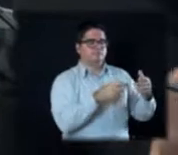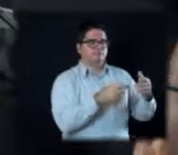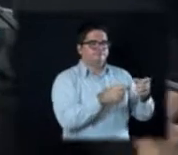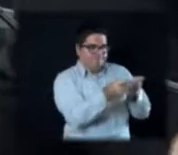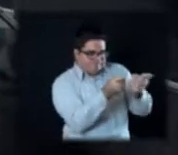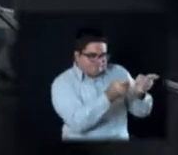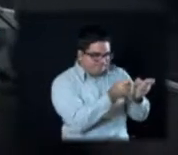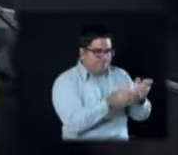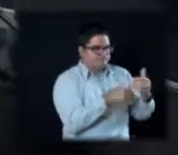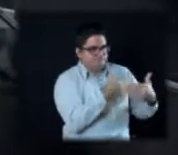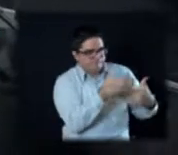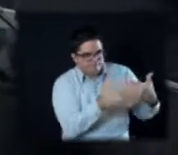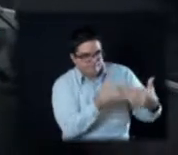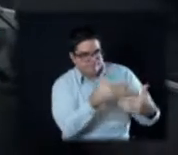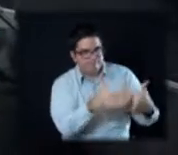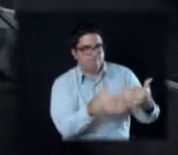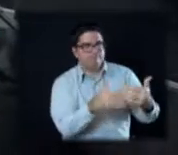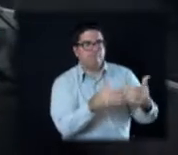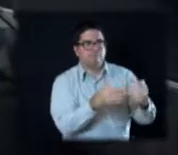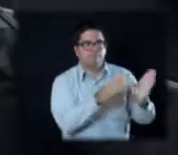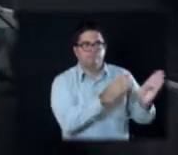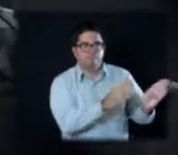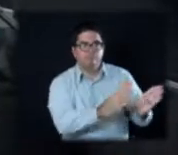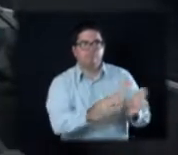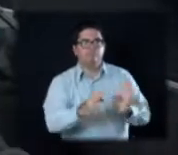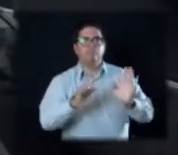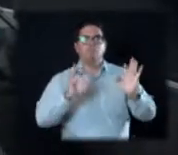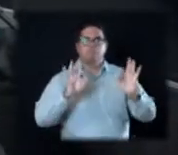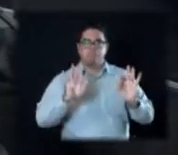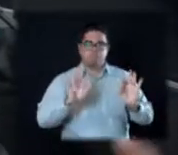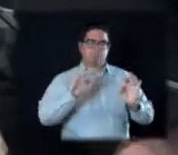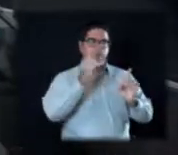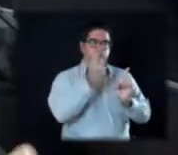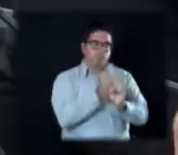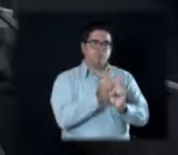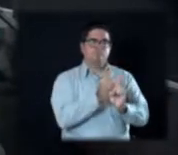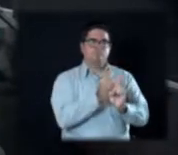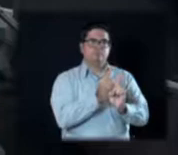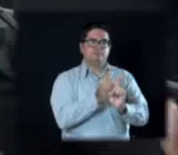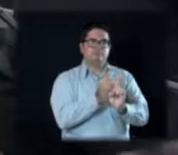una vez comenzamos a hacer esto, el proceso se empezó a seguir y todo empezó a funcionar correctamente.